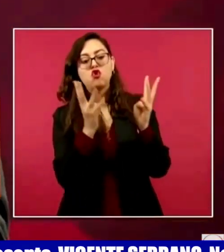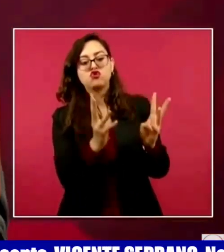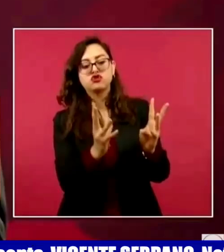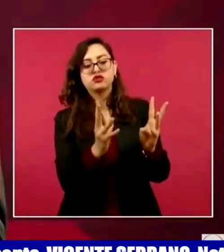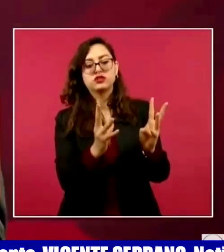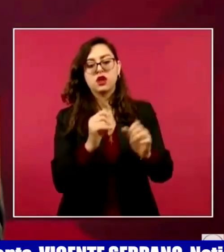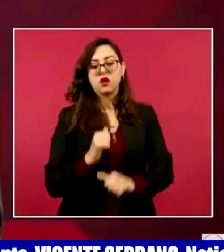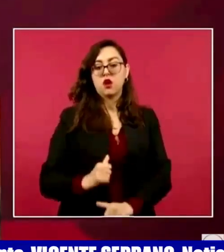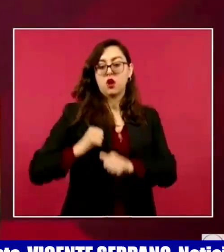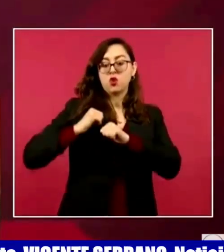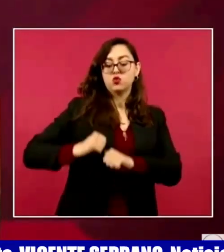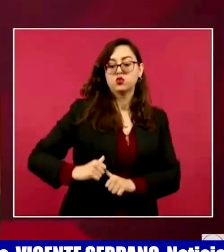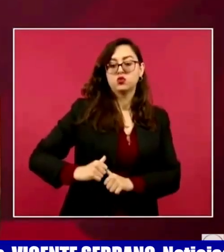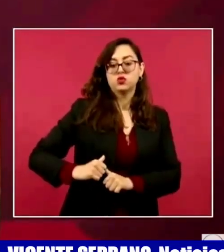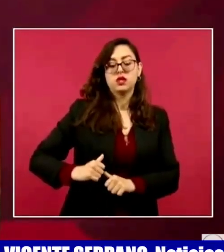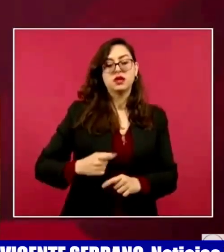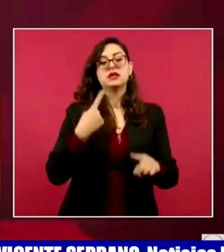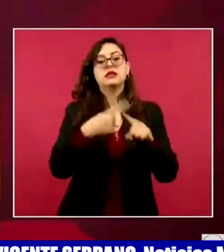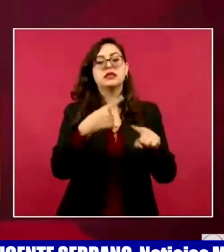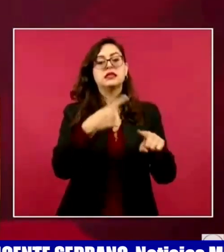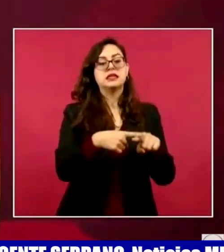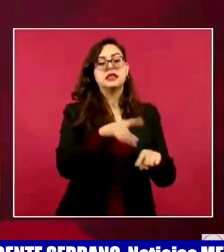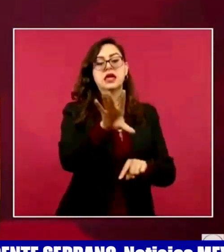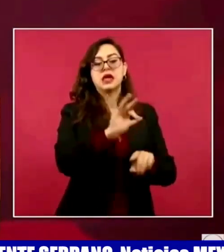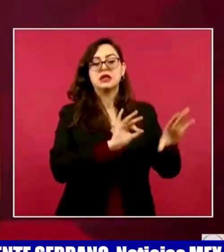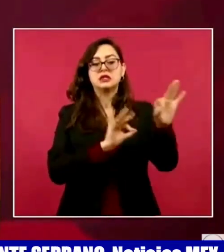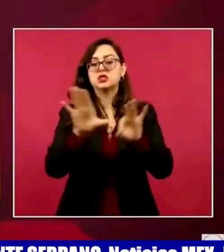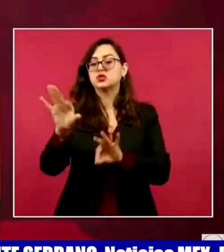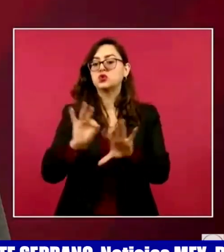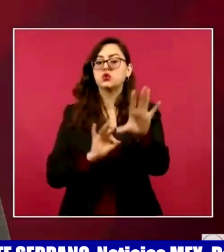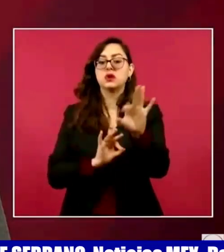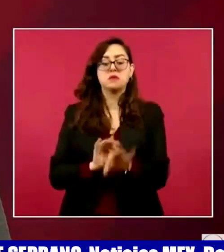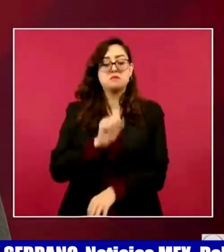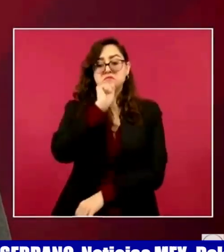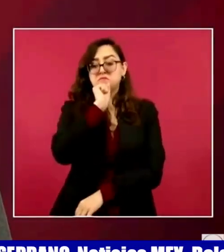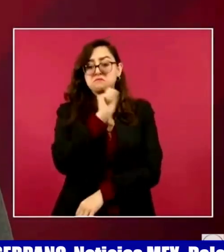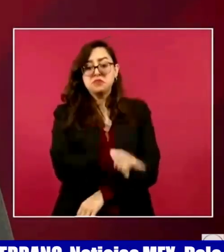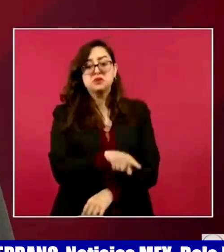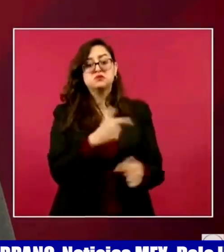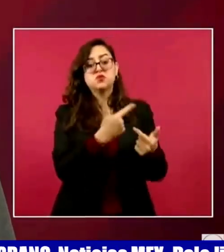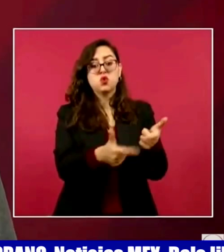las cúpulas de los partidos. Claudio, pues,